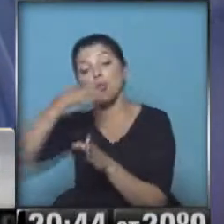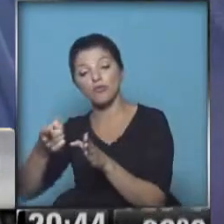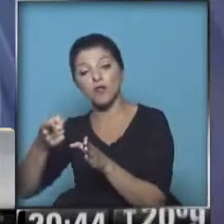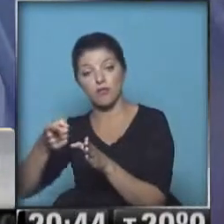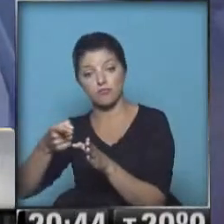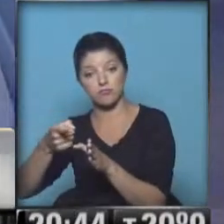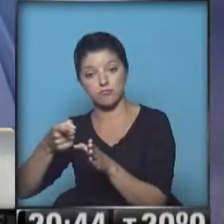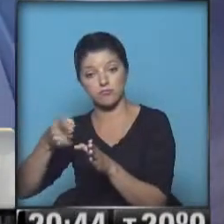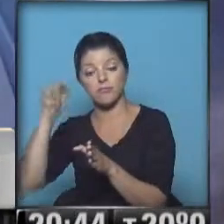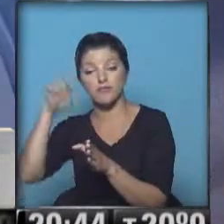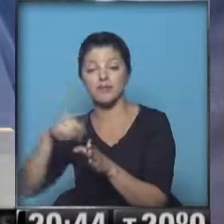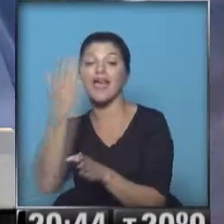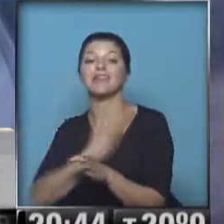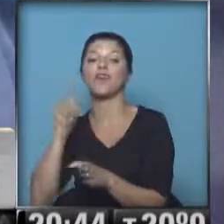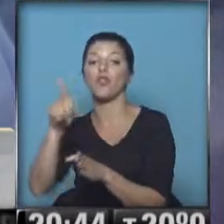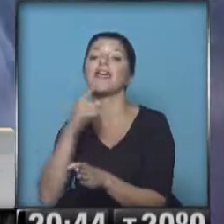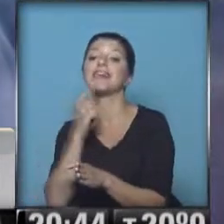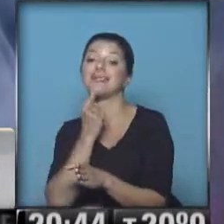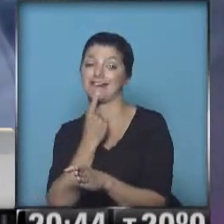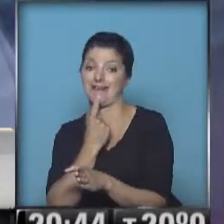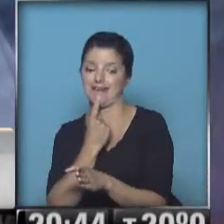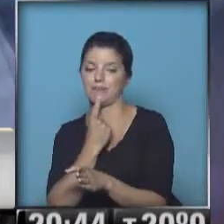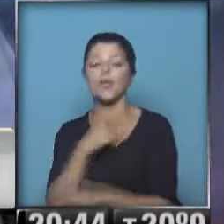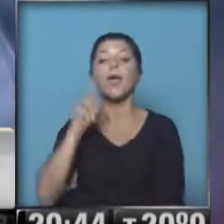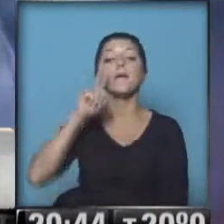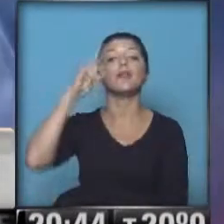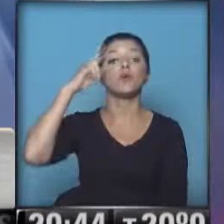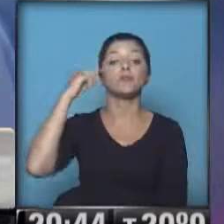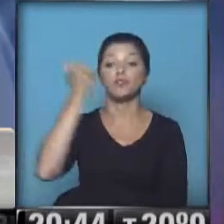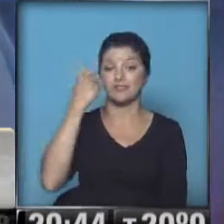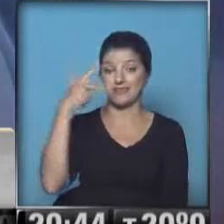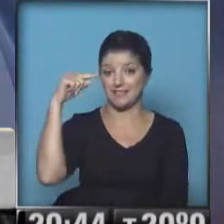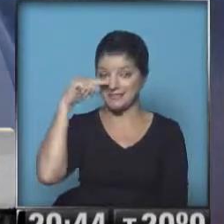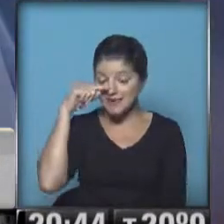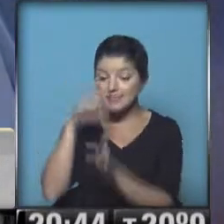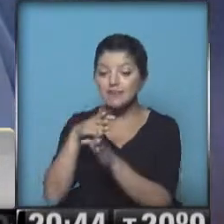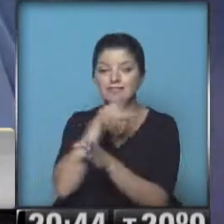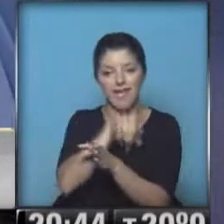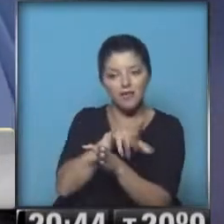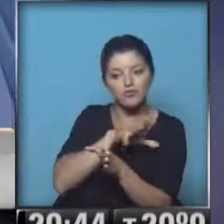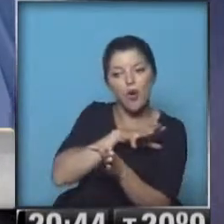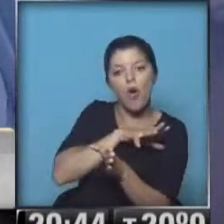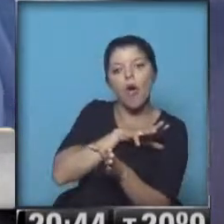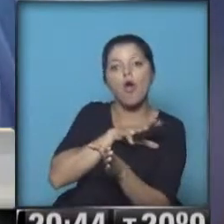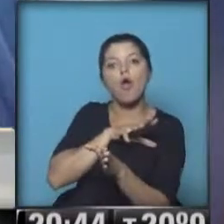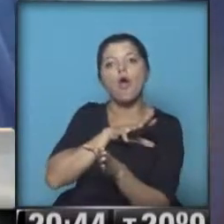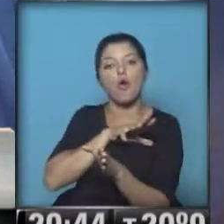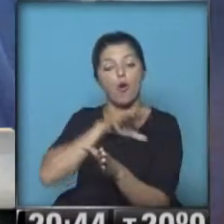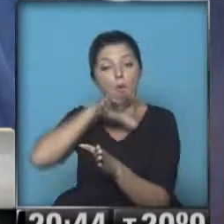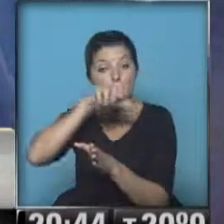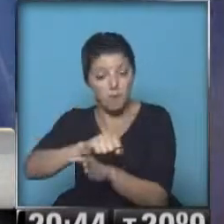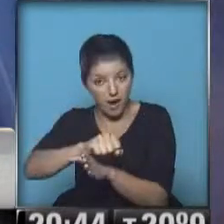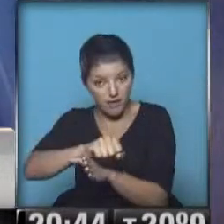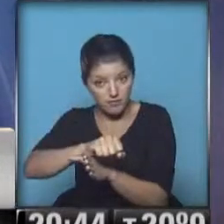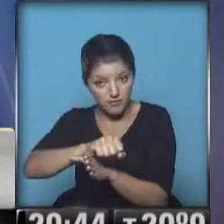occidental estaba en manos del Estado de Israel. En la guerra de 1967, Israel ocupó la parte oriental de la ciudad,